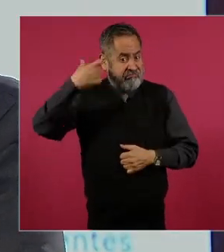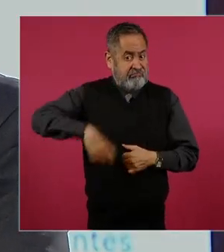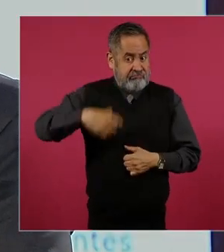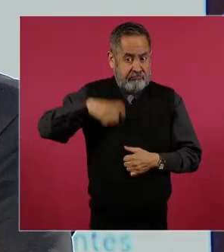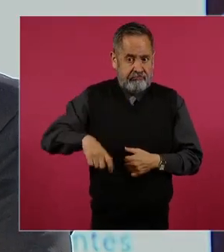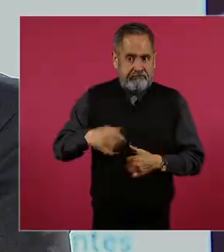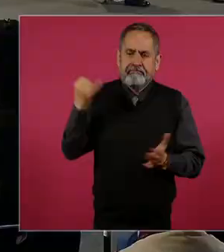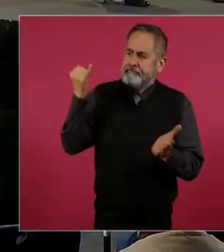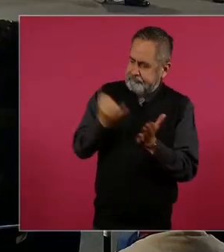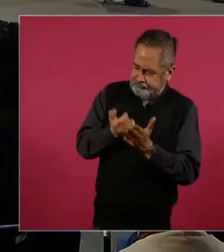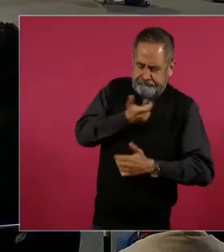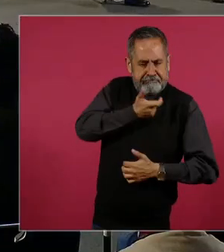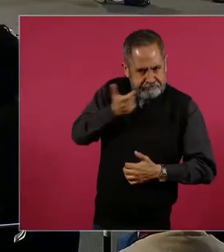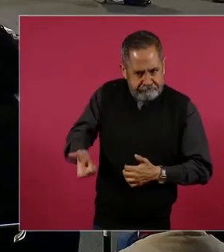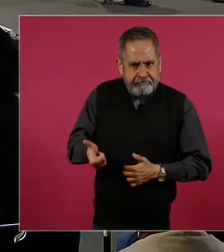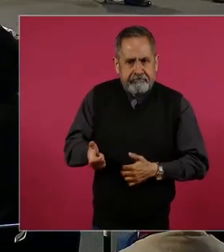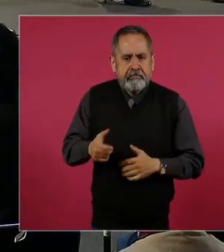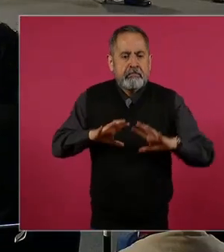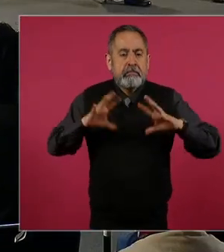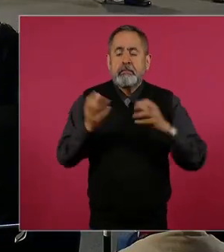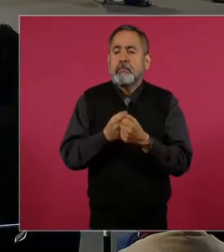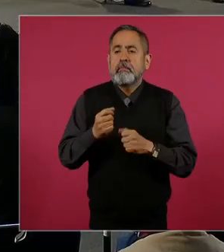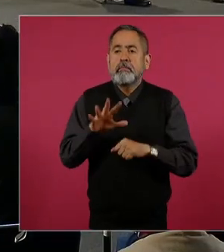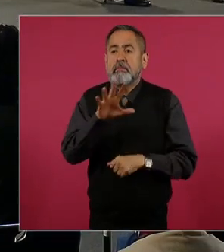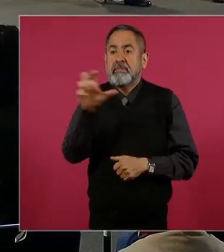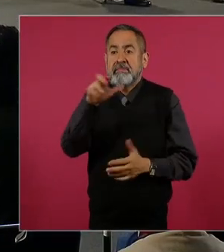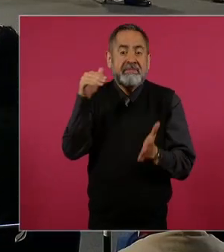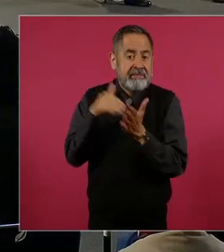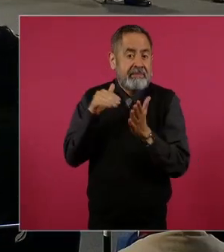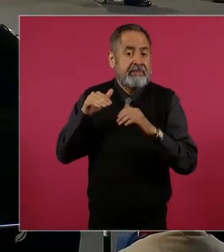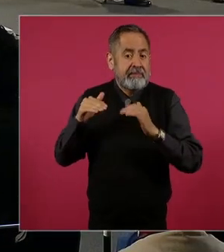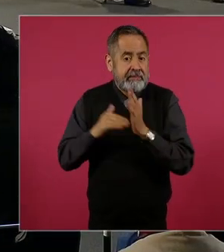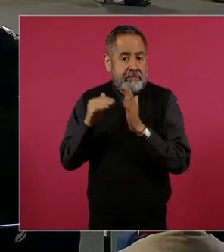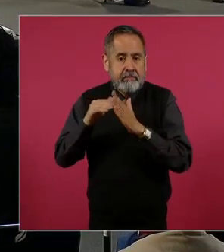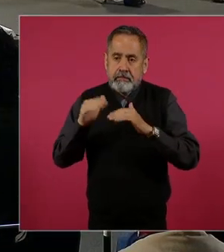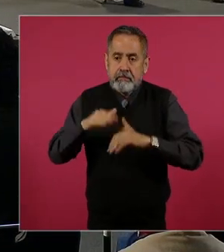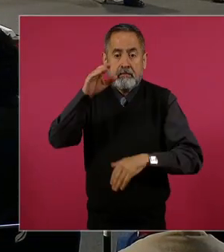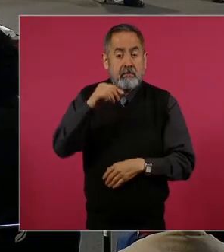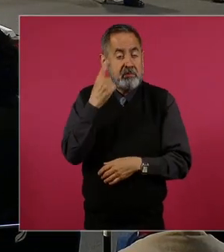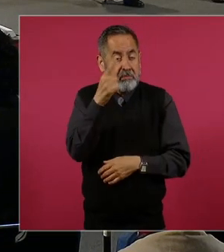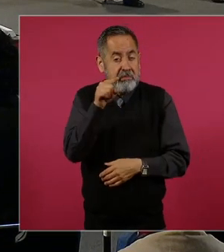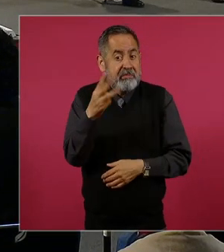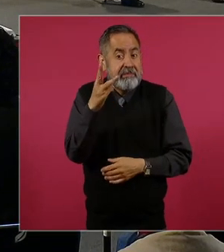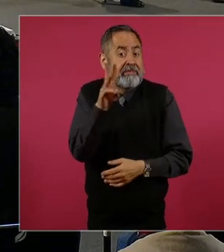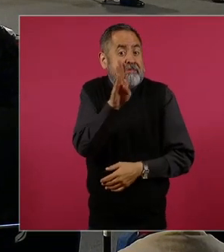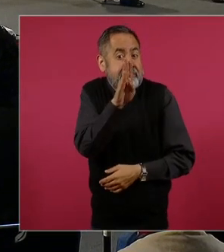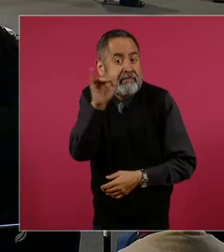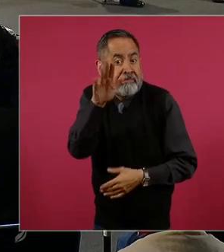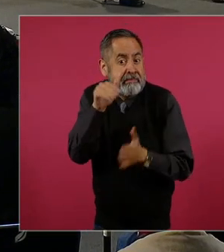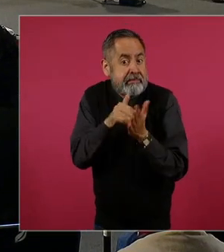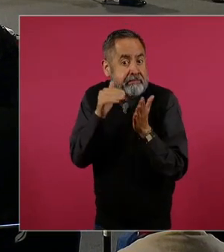Gracias, señor presidente.